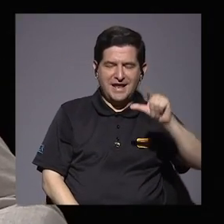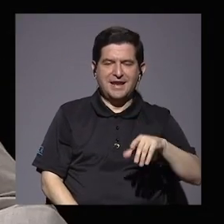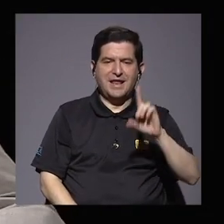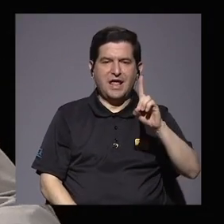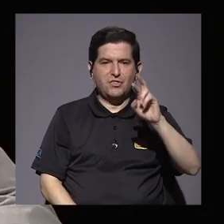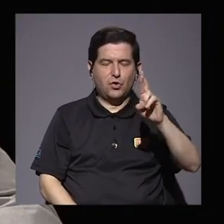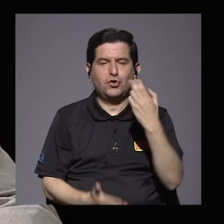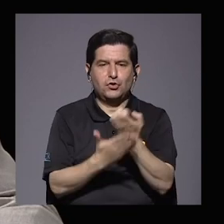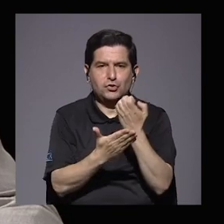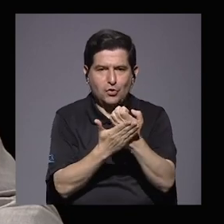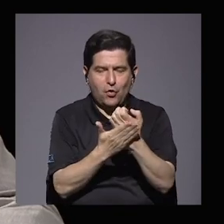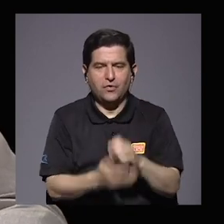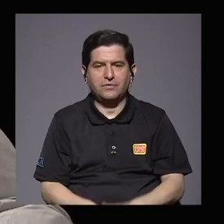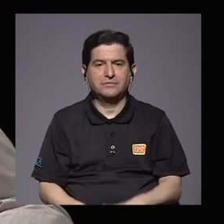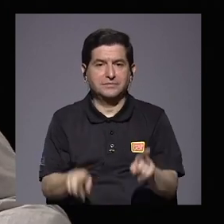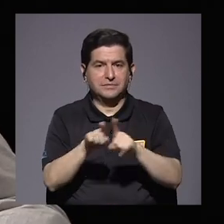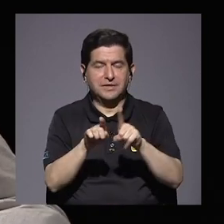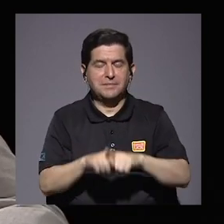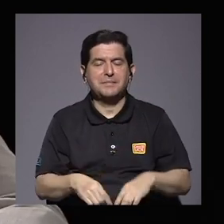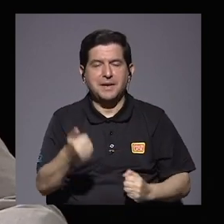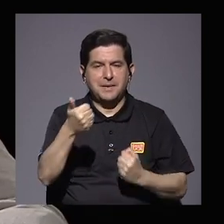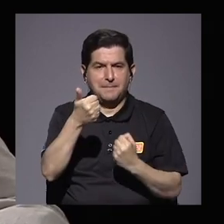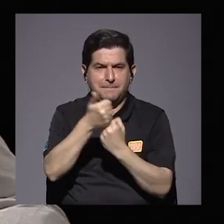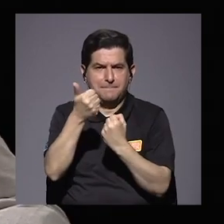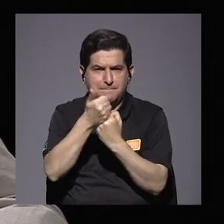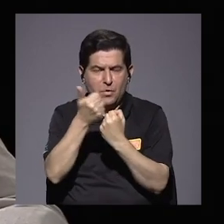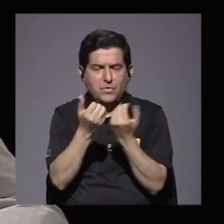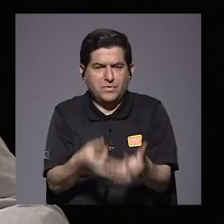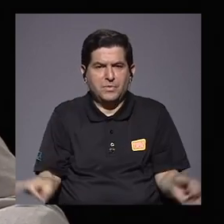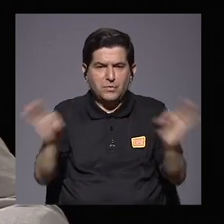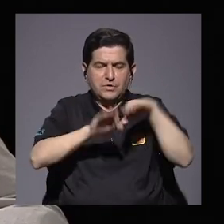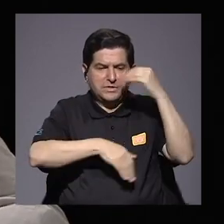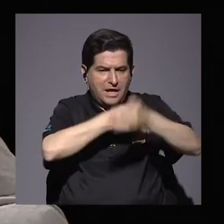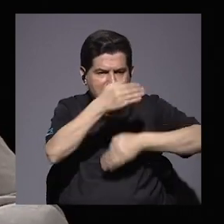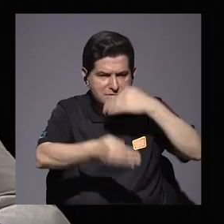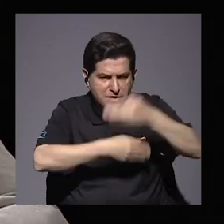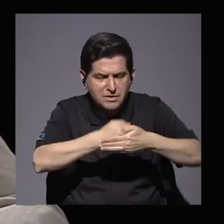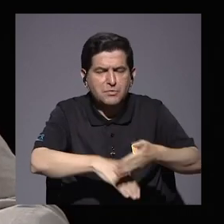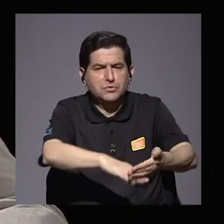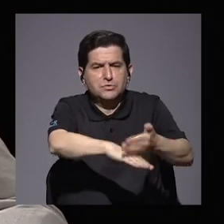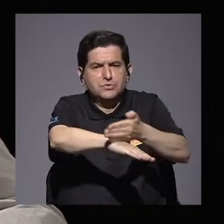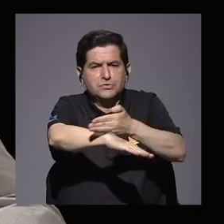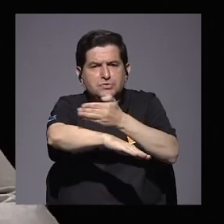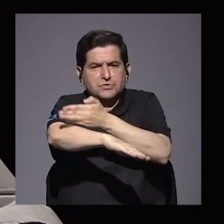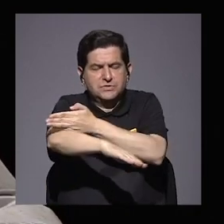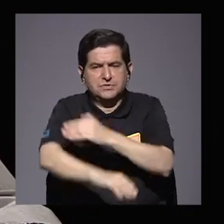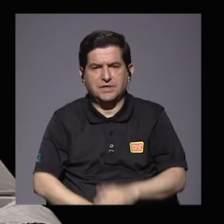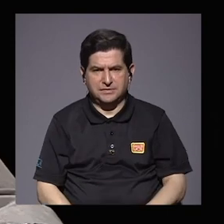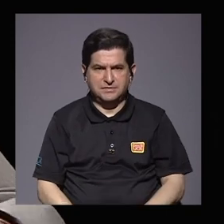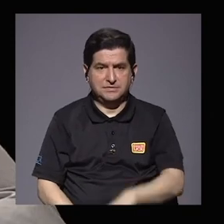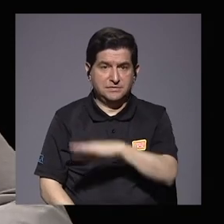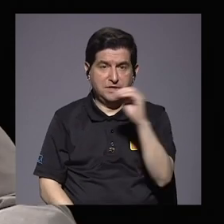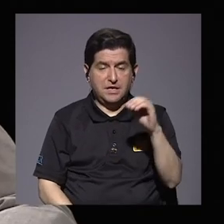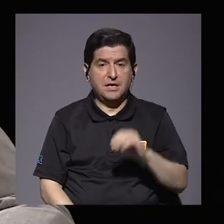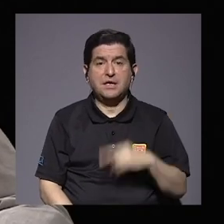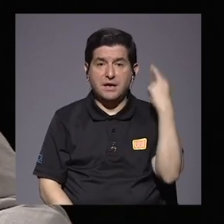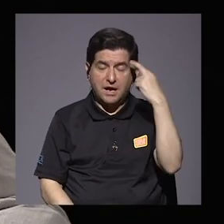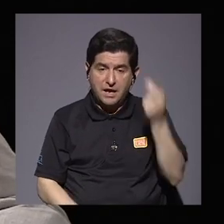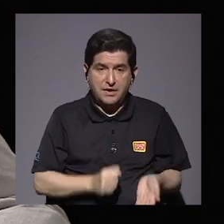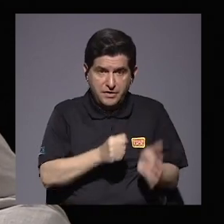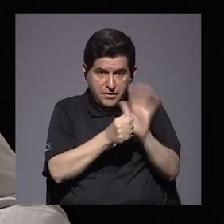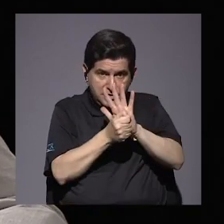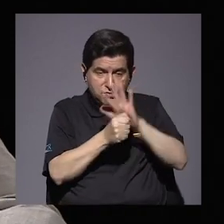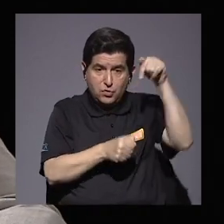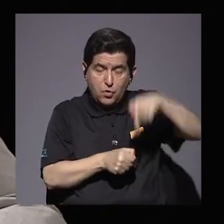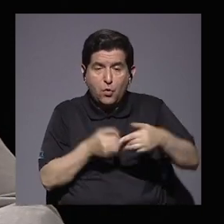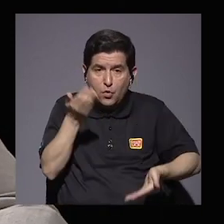Leandro, doctor en Economía, ha sido también piedra angular de un proceso que ha avanzado muchísimo y que si no fuese por el